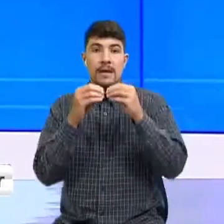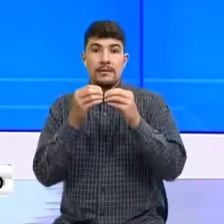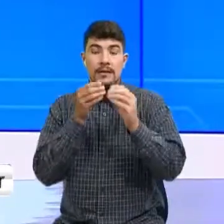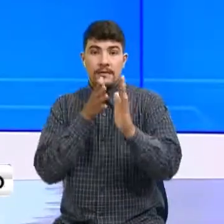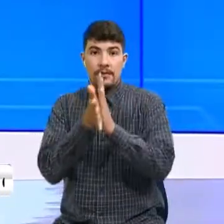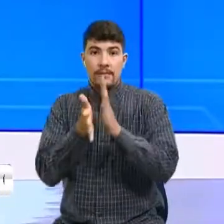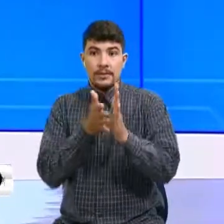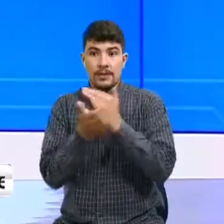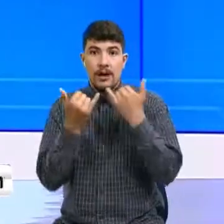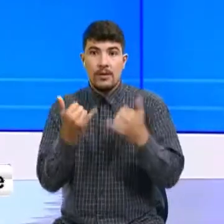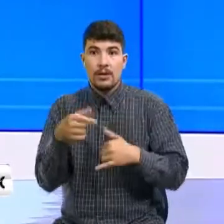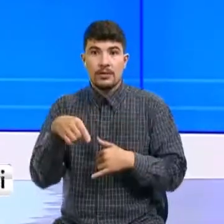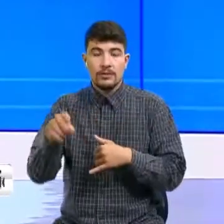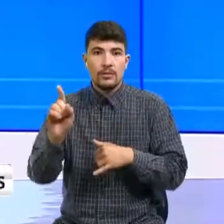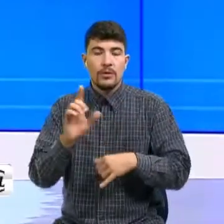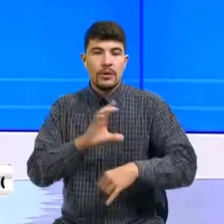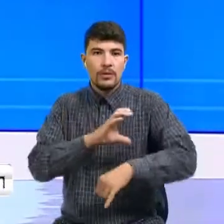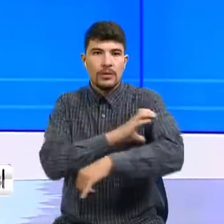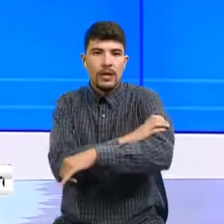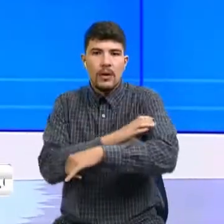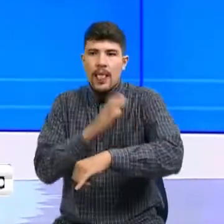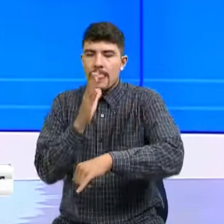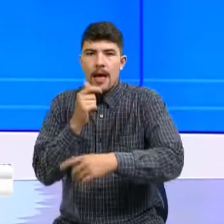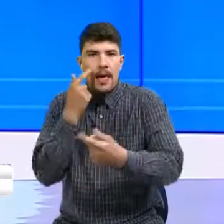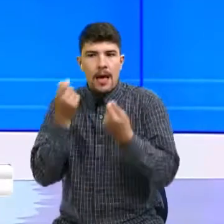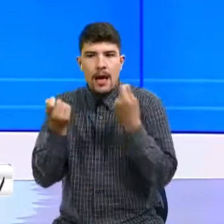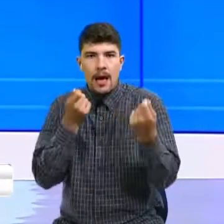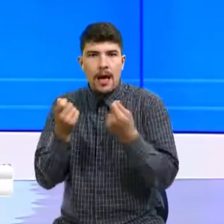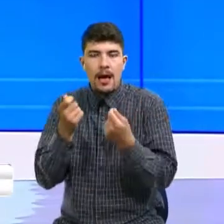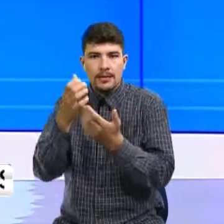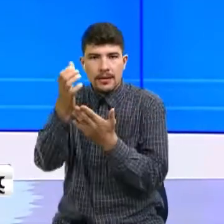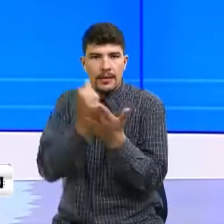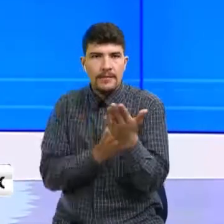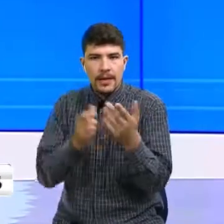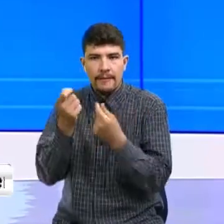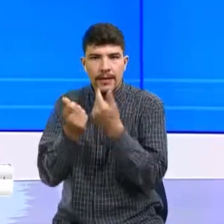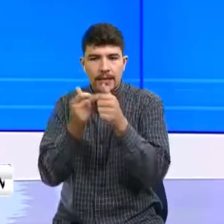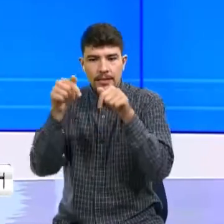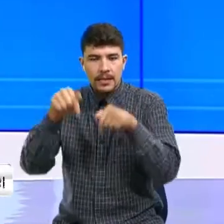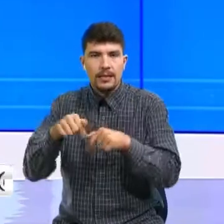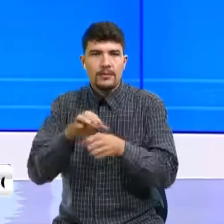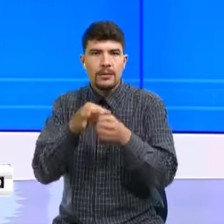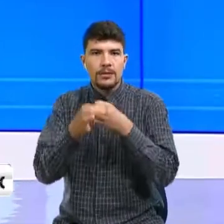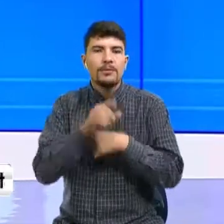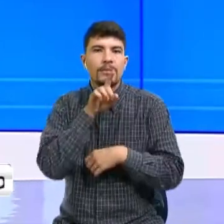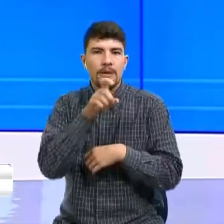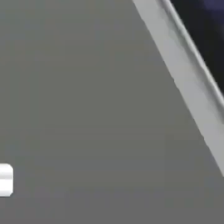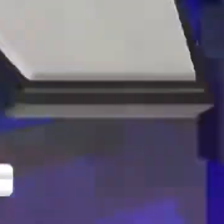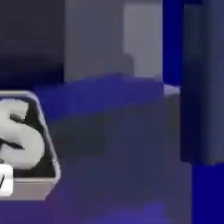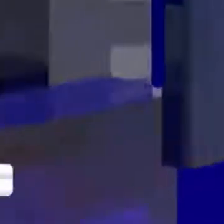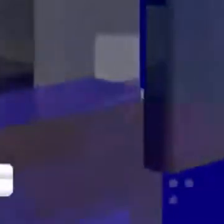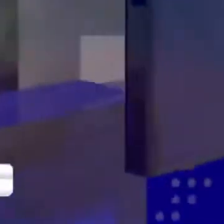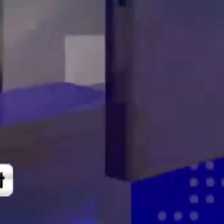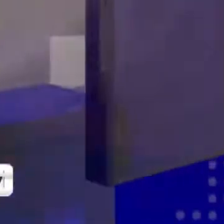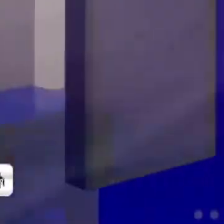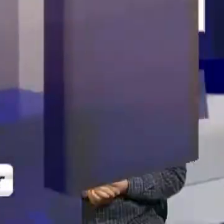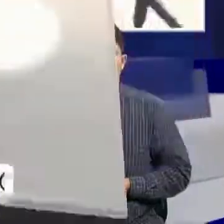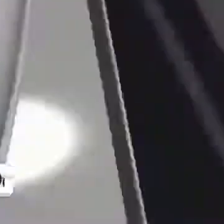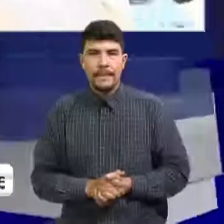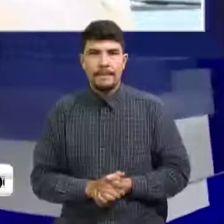no certificó las finanzas del municipio carlos cárdenas tiene todos los detalles de esta información muy buenas tardes karlos